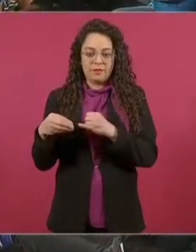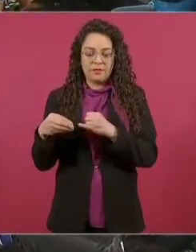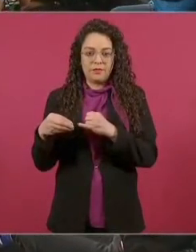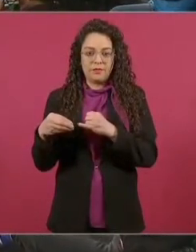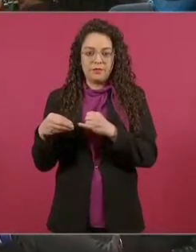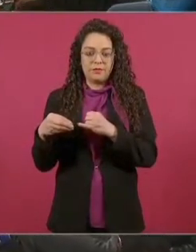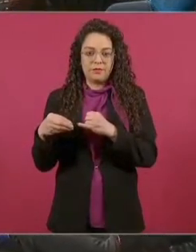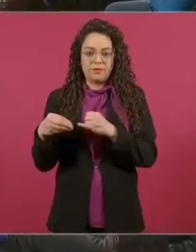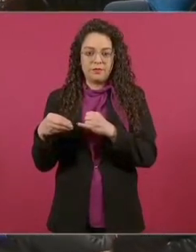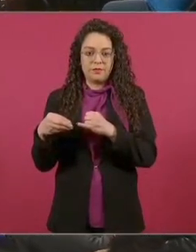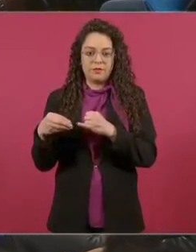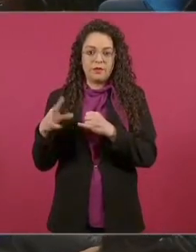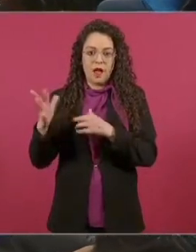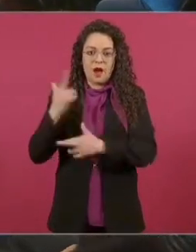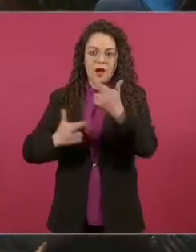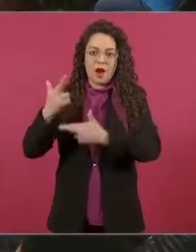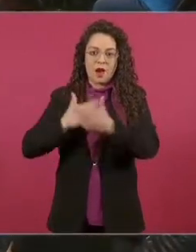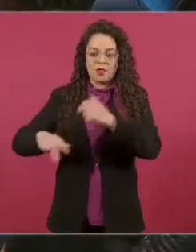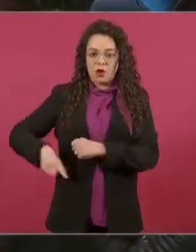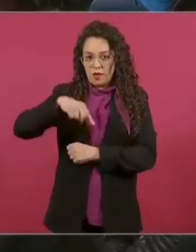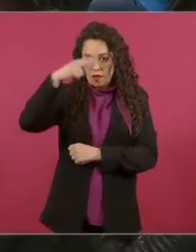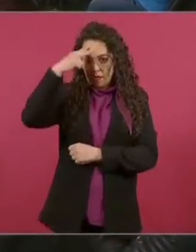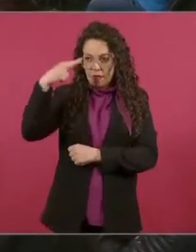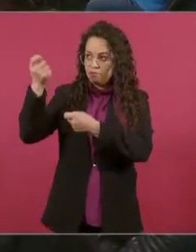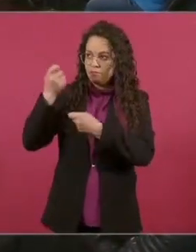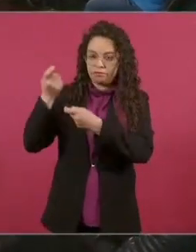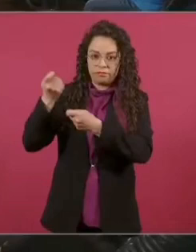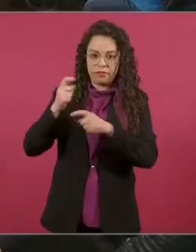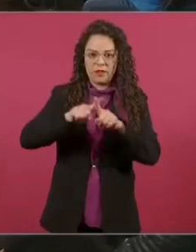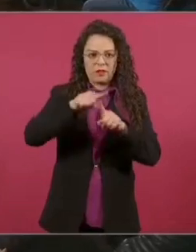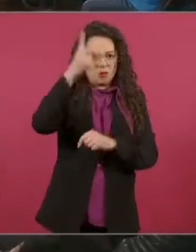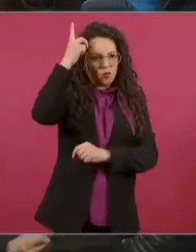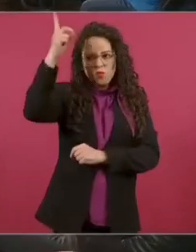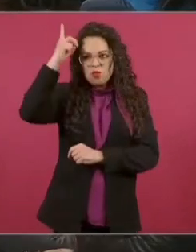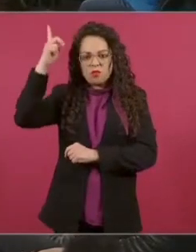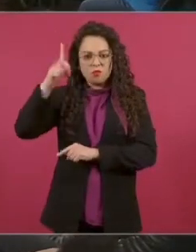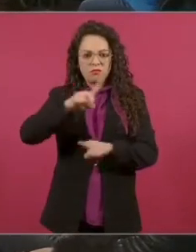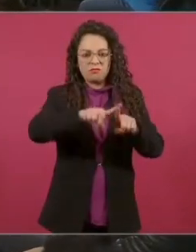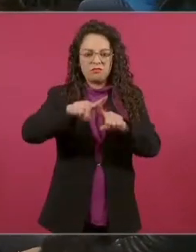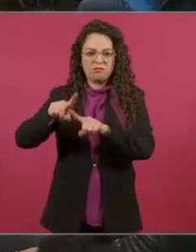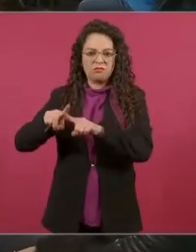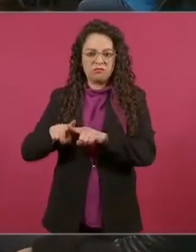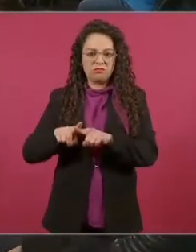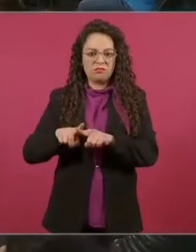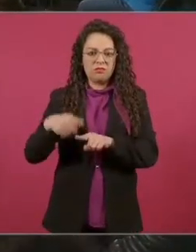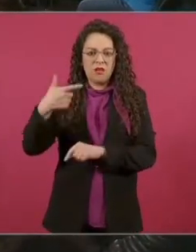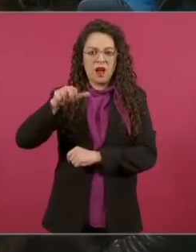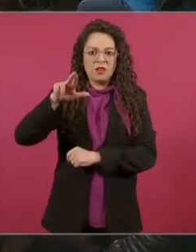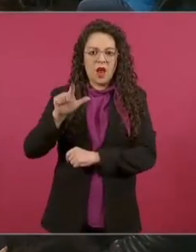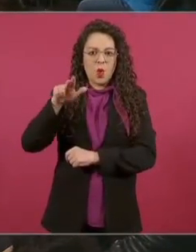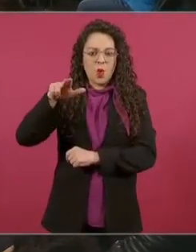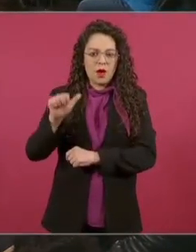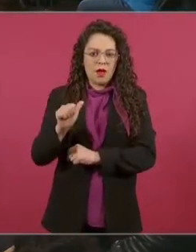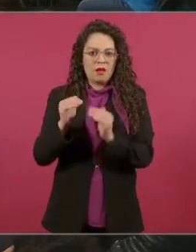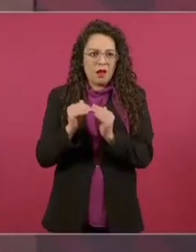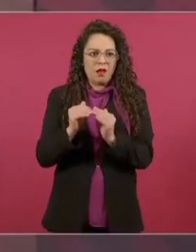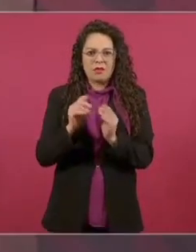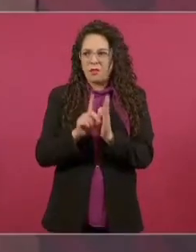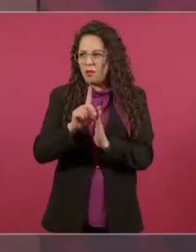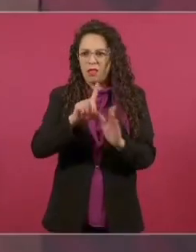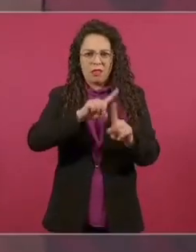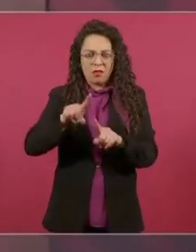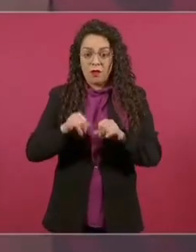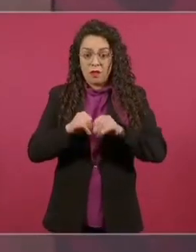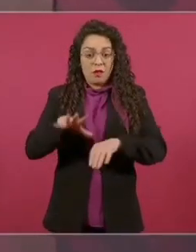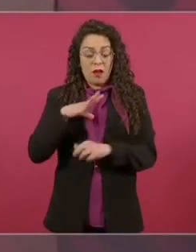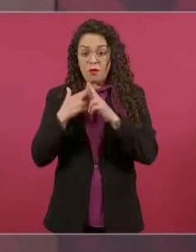le han entregado a México, al gobierno de México, que eran de García Luna. García Luna. Y hay bastante